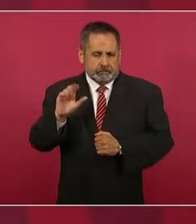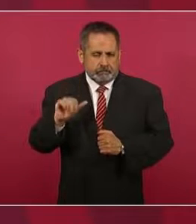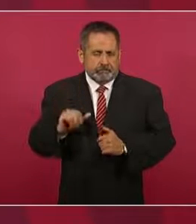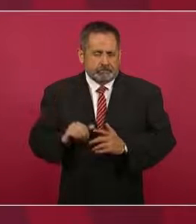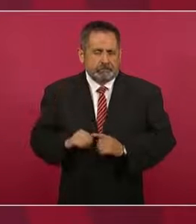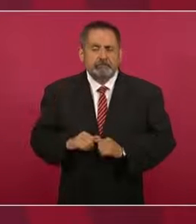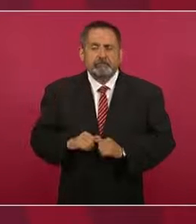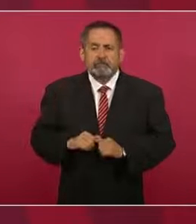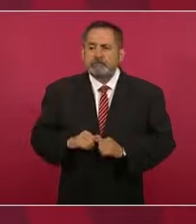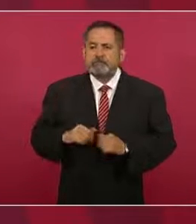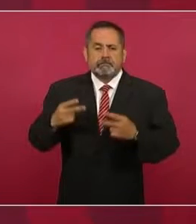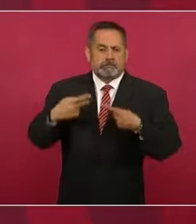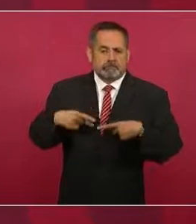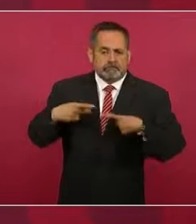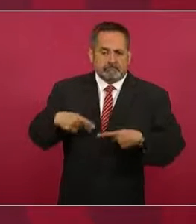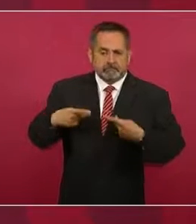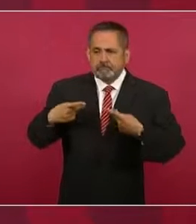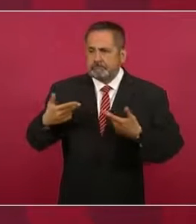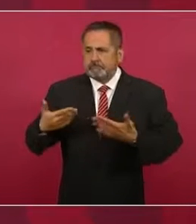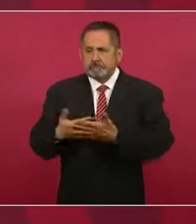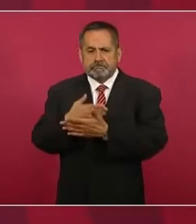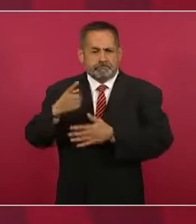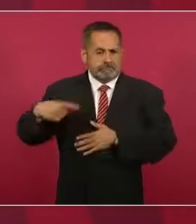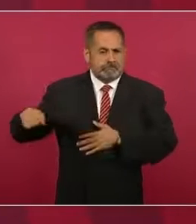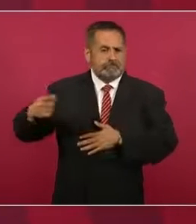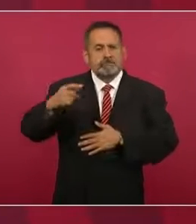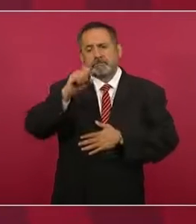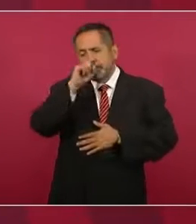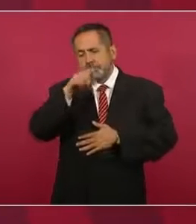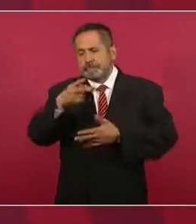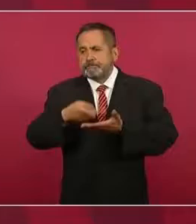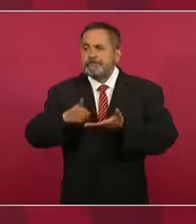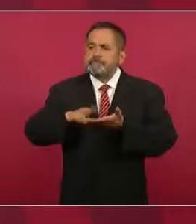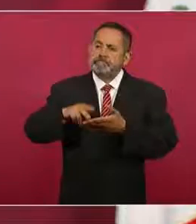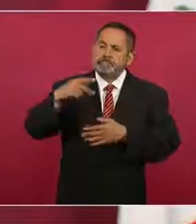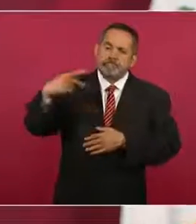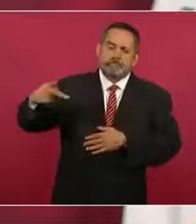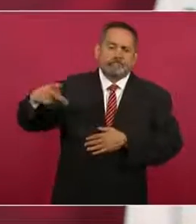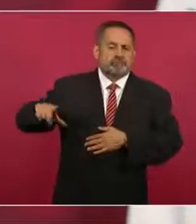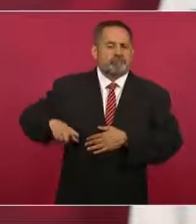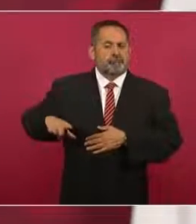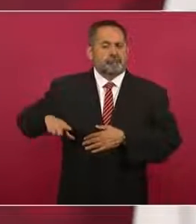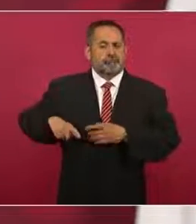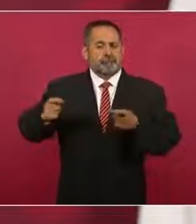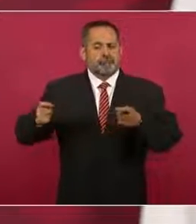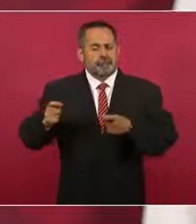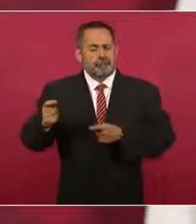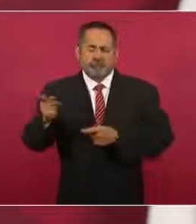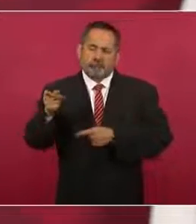a los pueblos y a los gobiernos por el trato